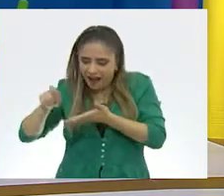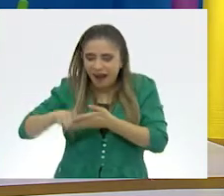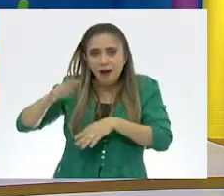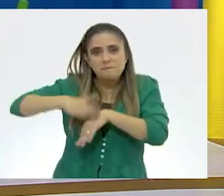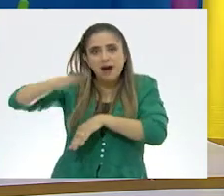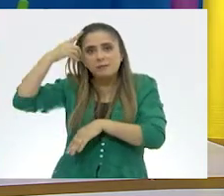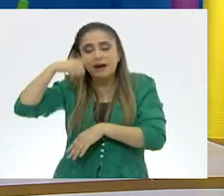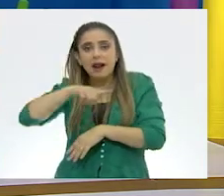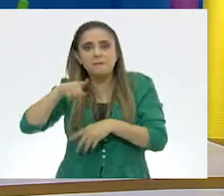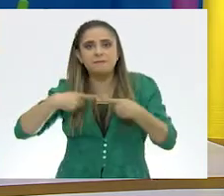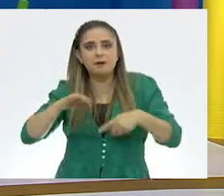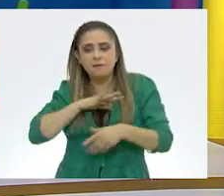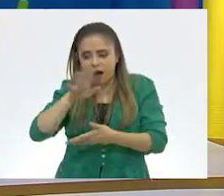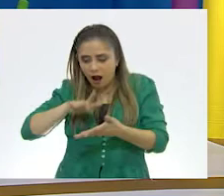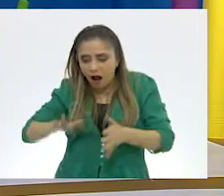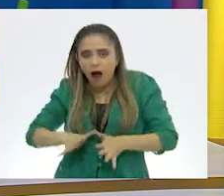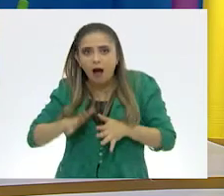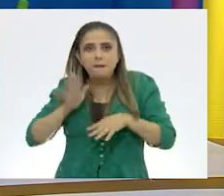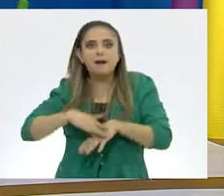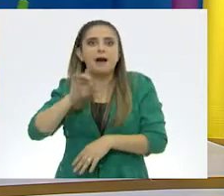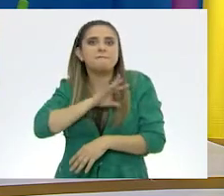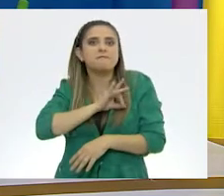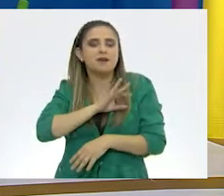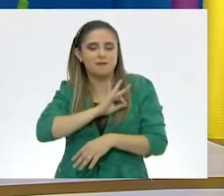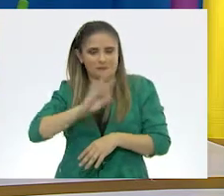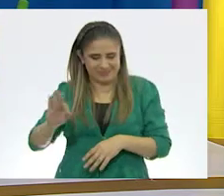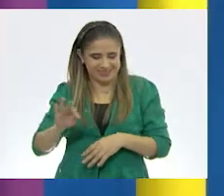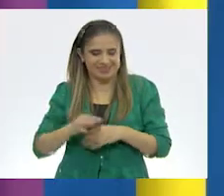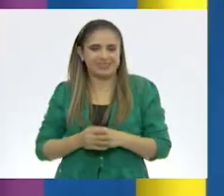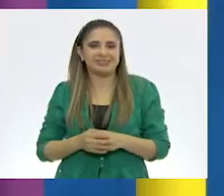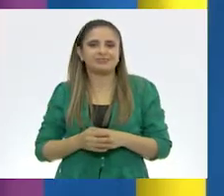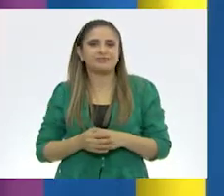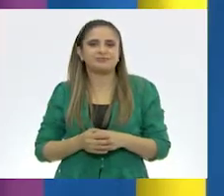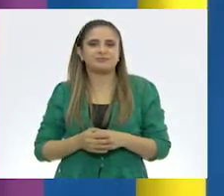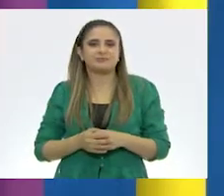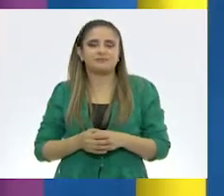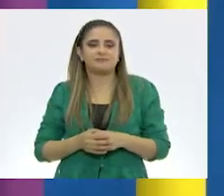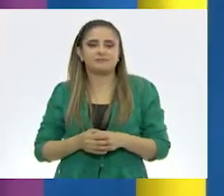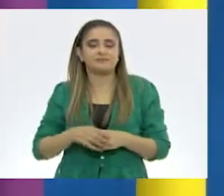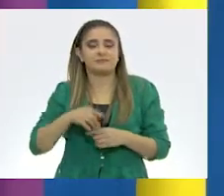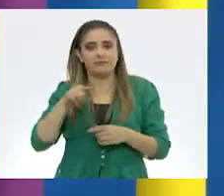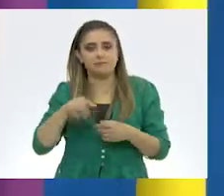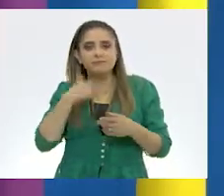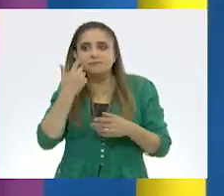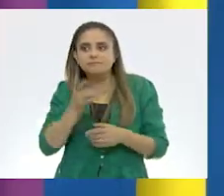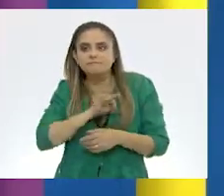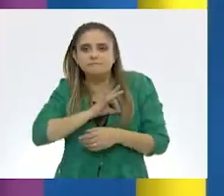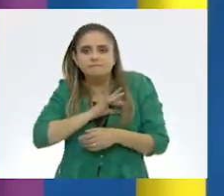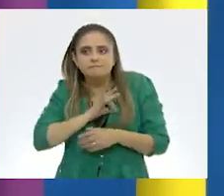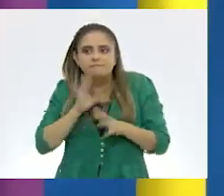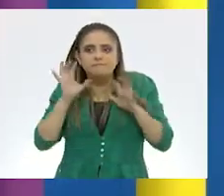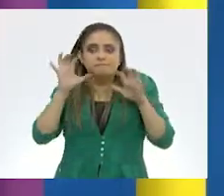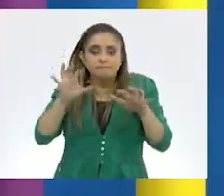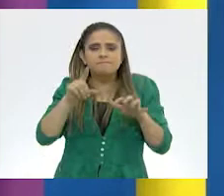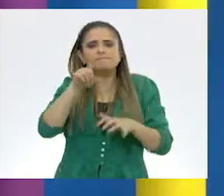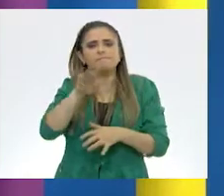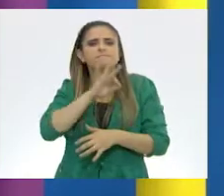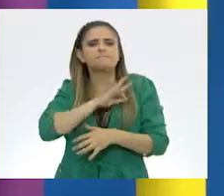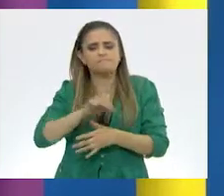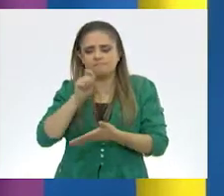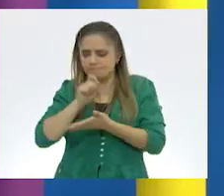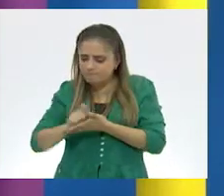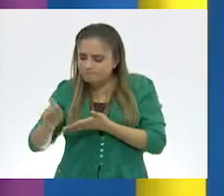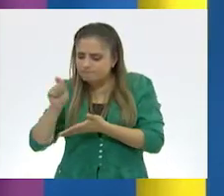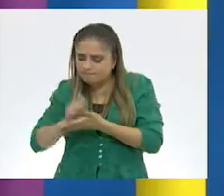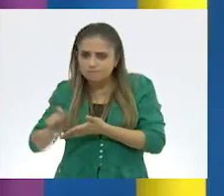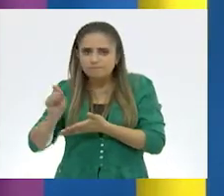las características de esta clase de cuentos. Para crear suspenso y terror puedes agregar situaciones